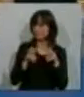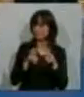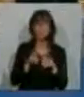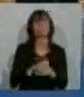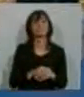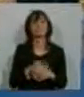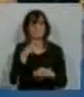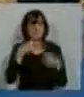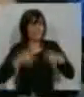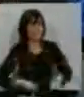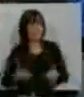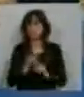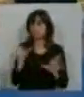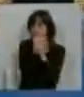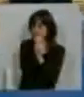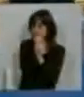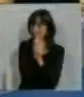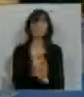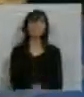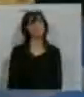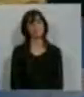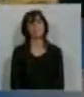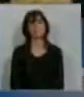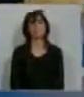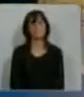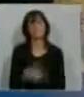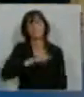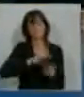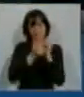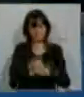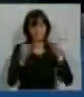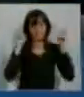No la cuentes. Bueno. Después la cuento. Y nos metemos nuevamente en el mundo de la política.